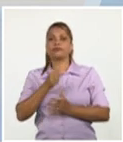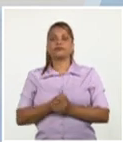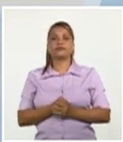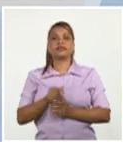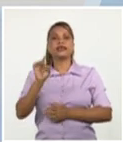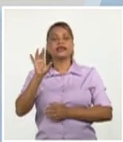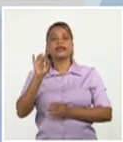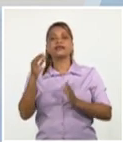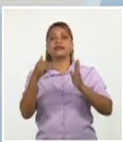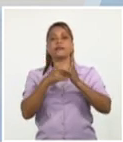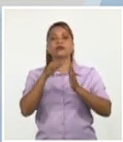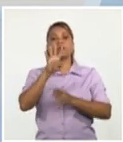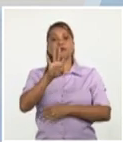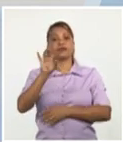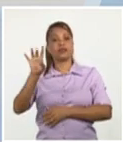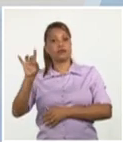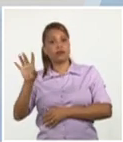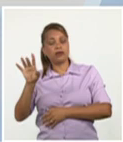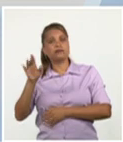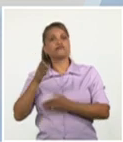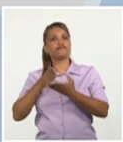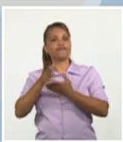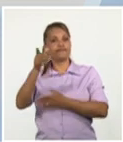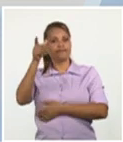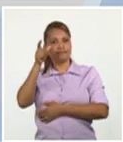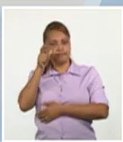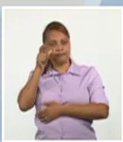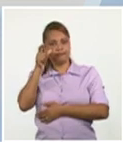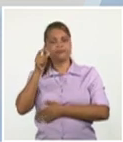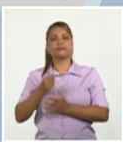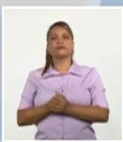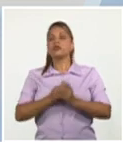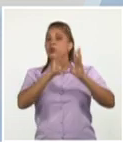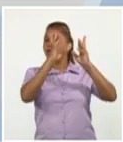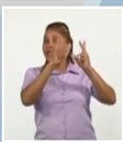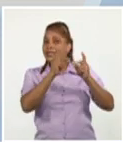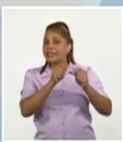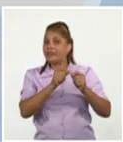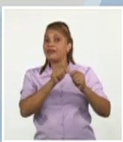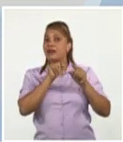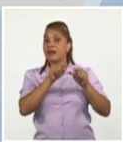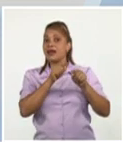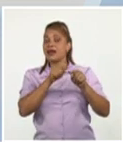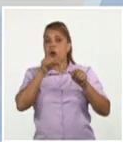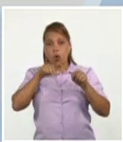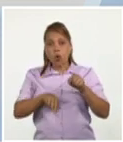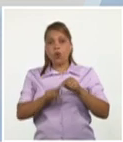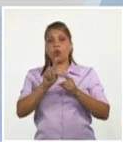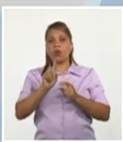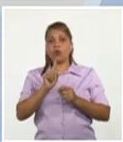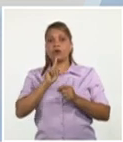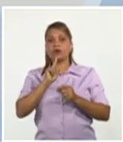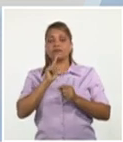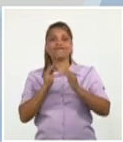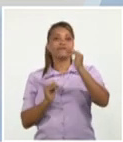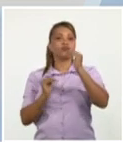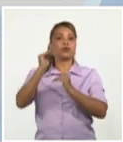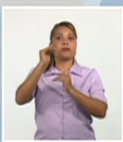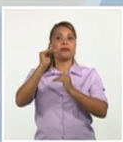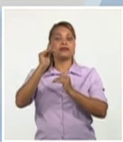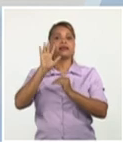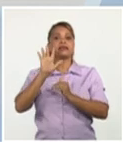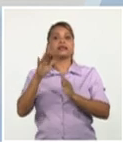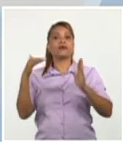15.415 están en vigilancia y una cifra que ya en el día de hoy sobrepasa los